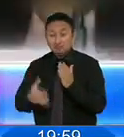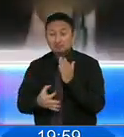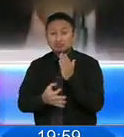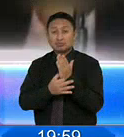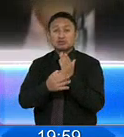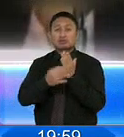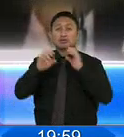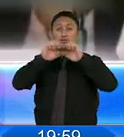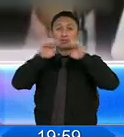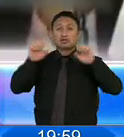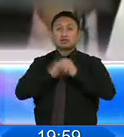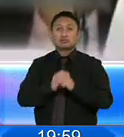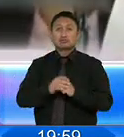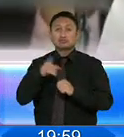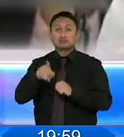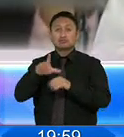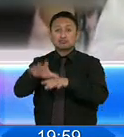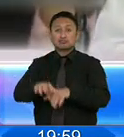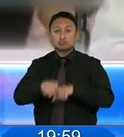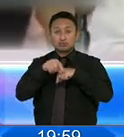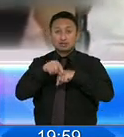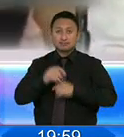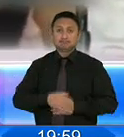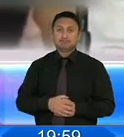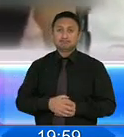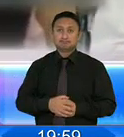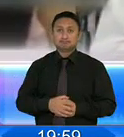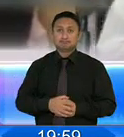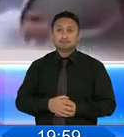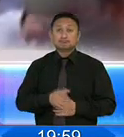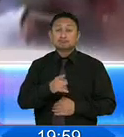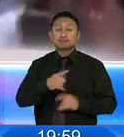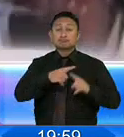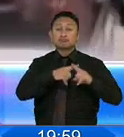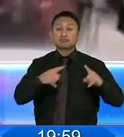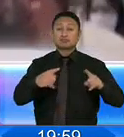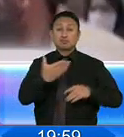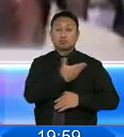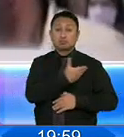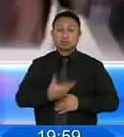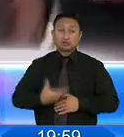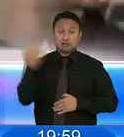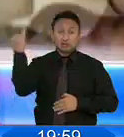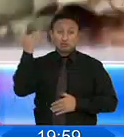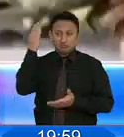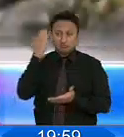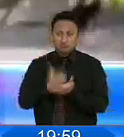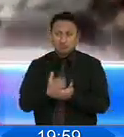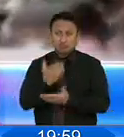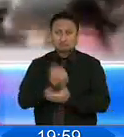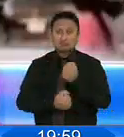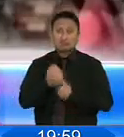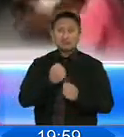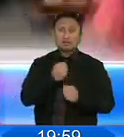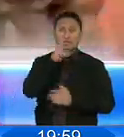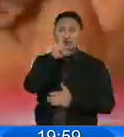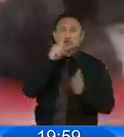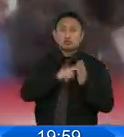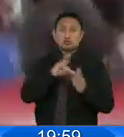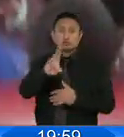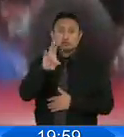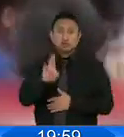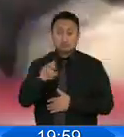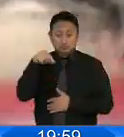empresa Agrotécnica Estupiñán S.A. Pero el ex primer mandatario aclaró que esta industria está en pausa desde el 2007, por lo cual podrá